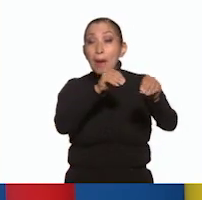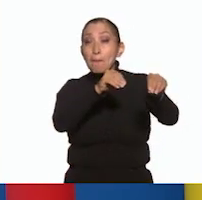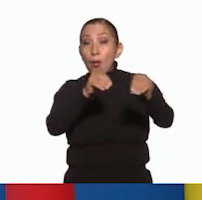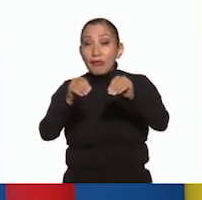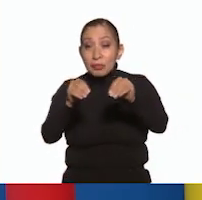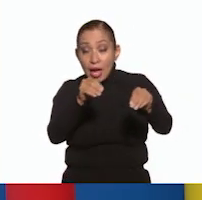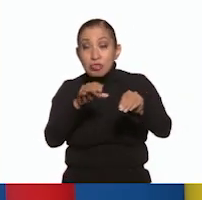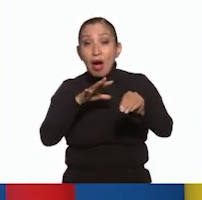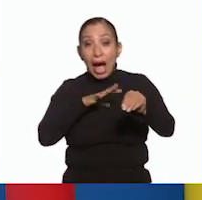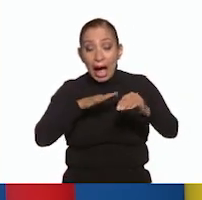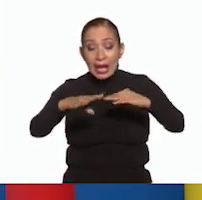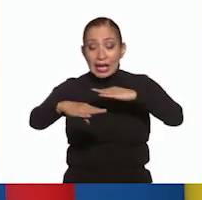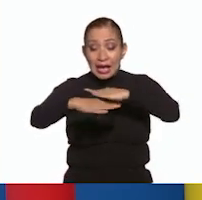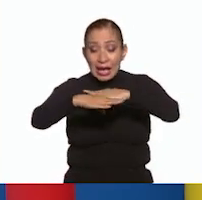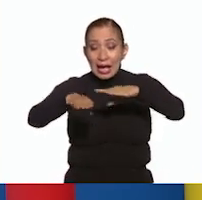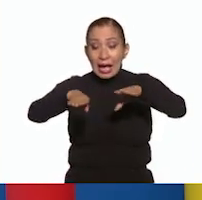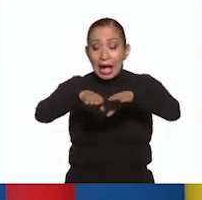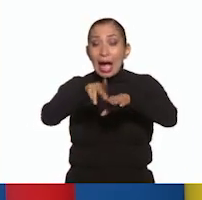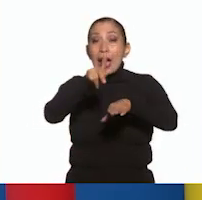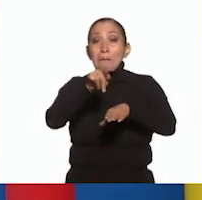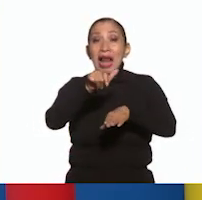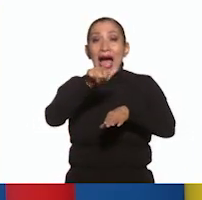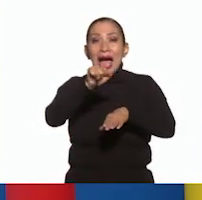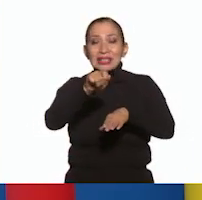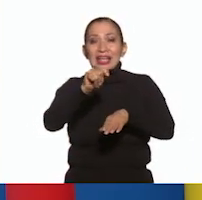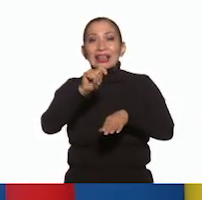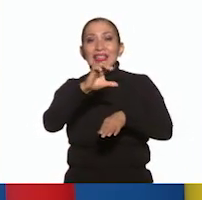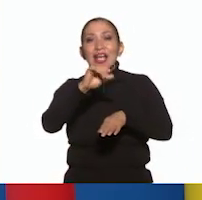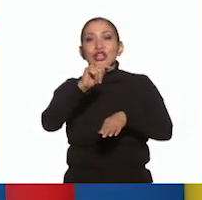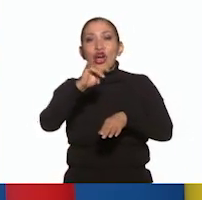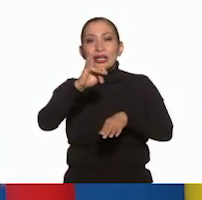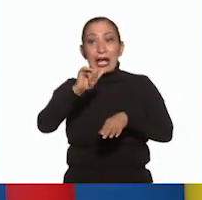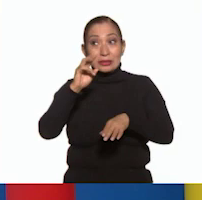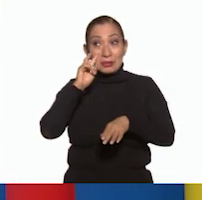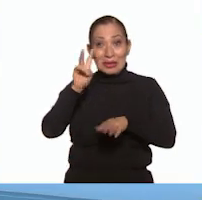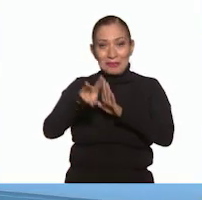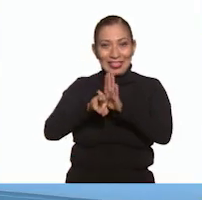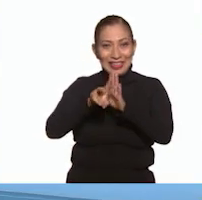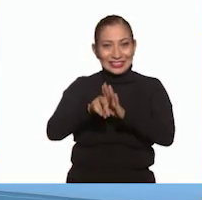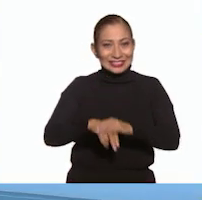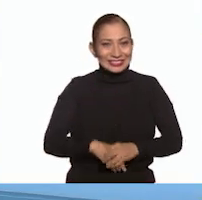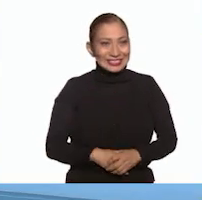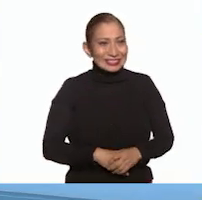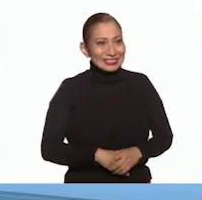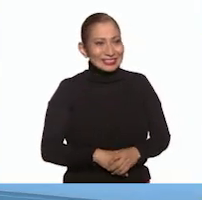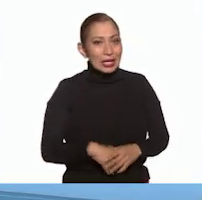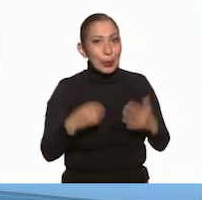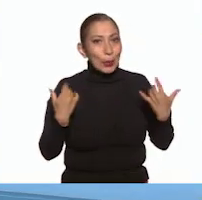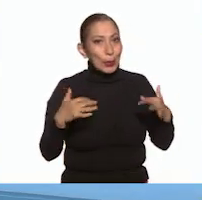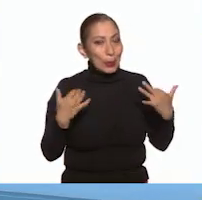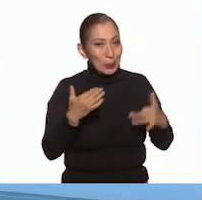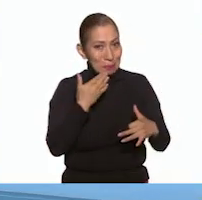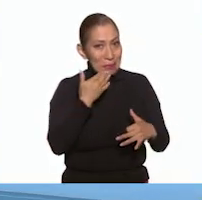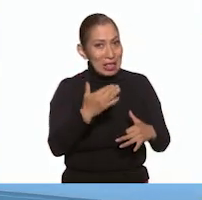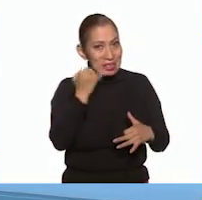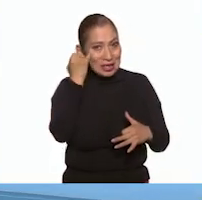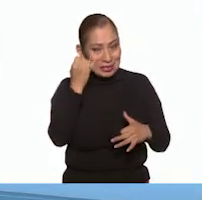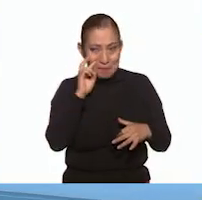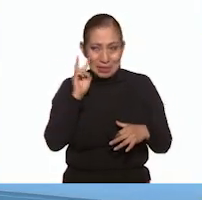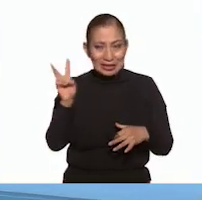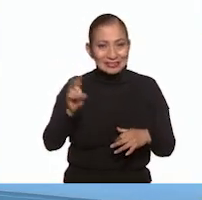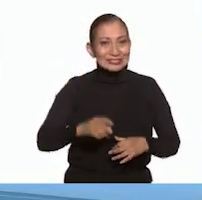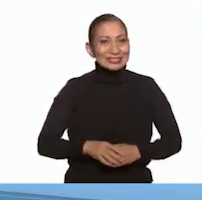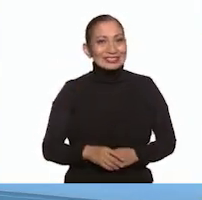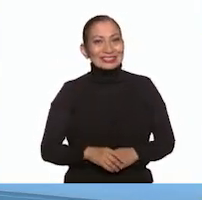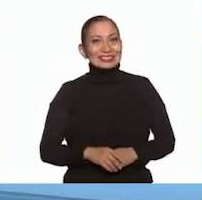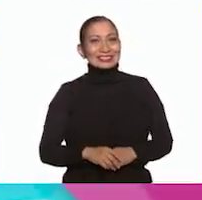que presentan las placas tectónicas, los invito a observar el siguiente video. ¿Qué te parece? Es una excelente idea, así que vamos a ver